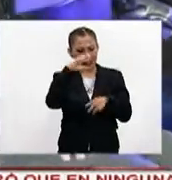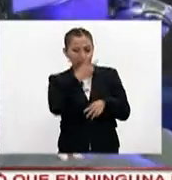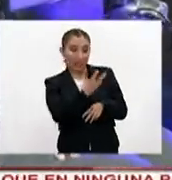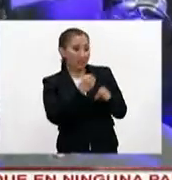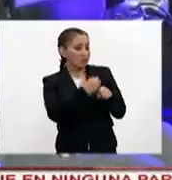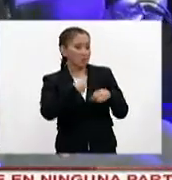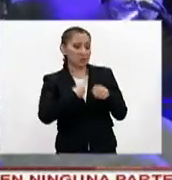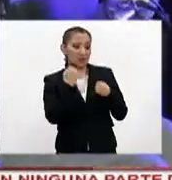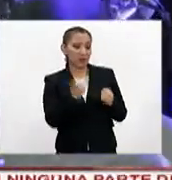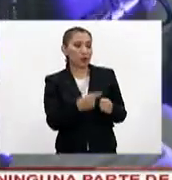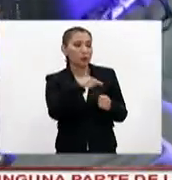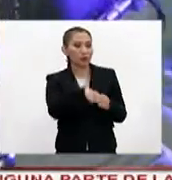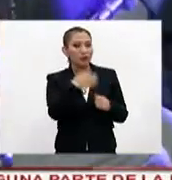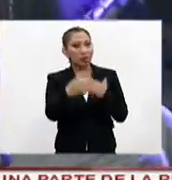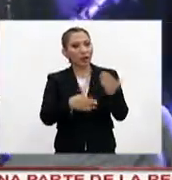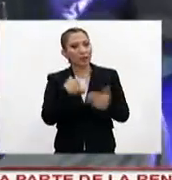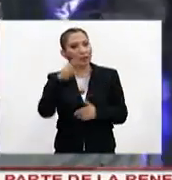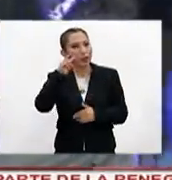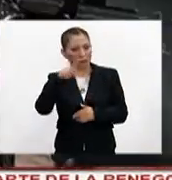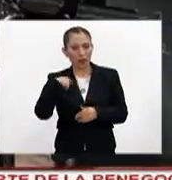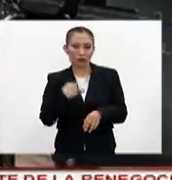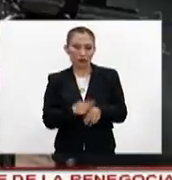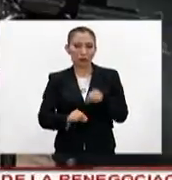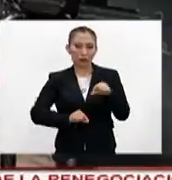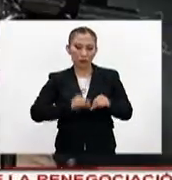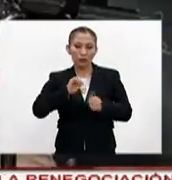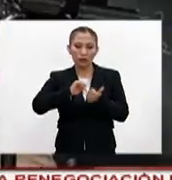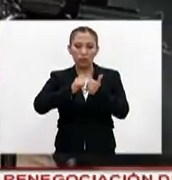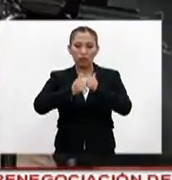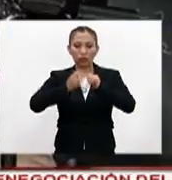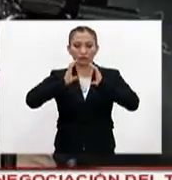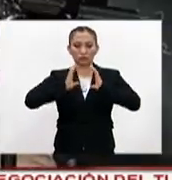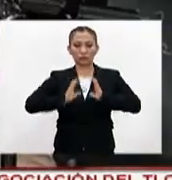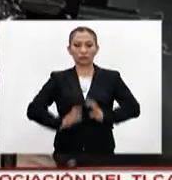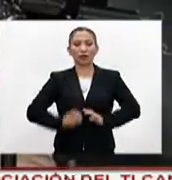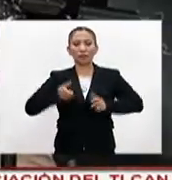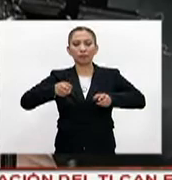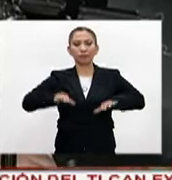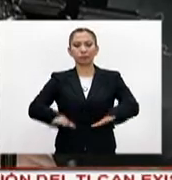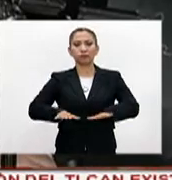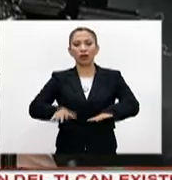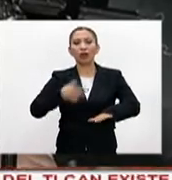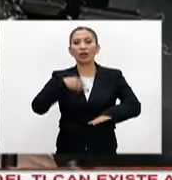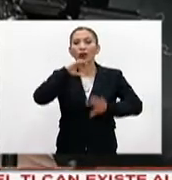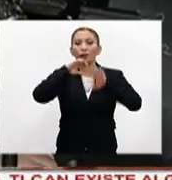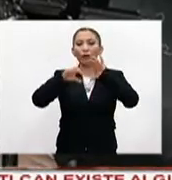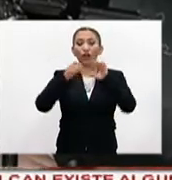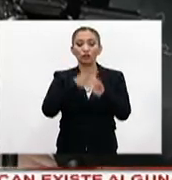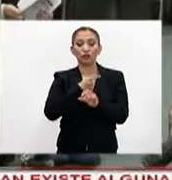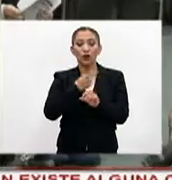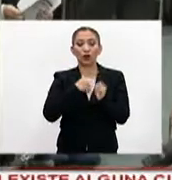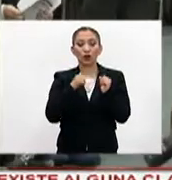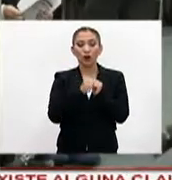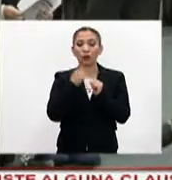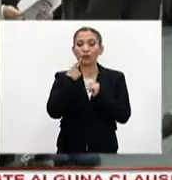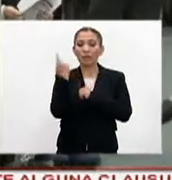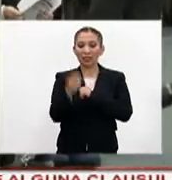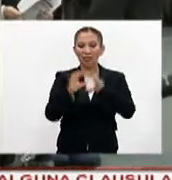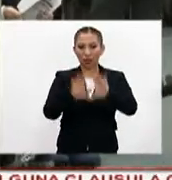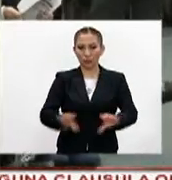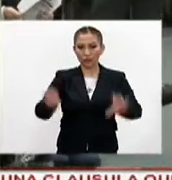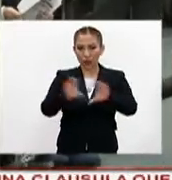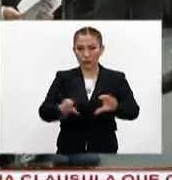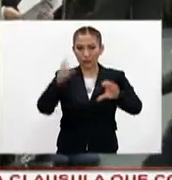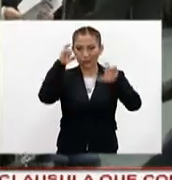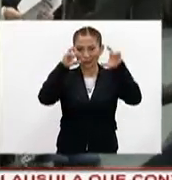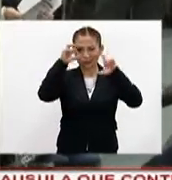3 años de vida, aunque sufrió los efectos que progresivamente lo dejaron paralizado y le permitieron comunicarse solo a través de un ordenador que interpretaba